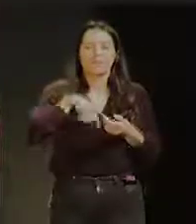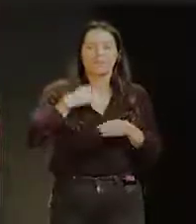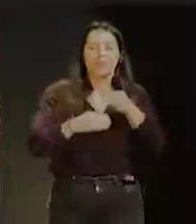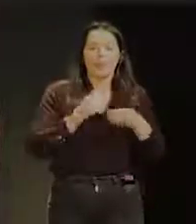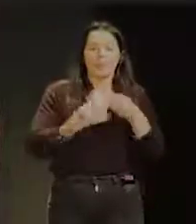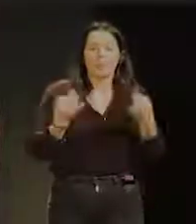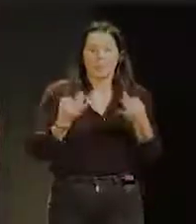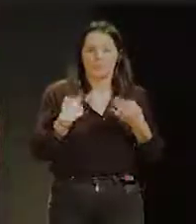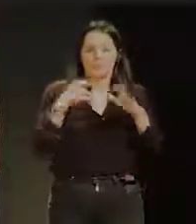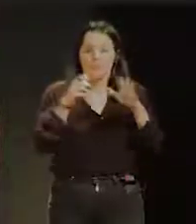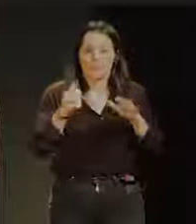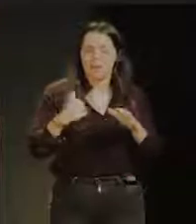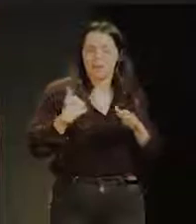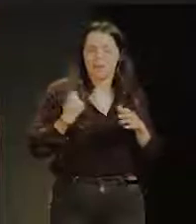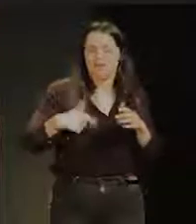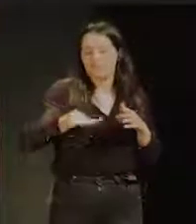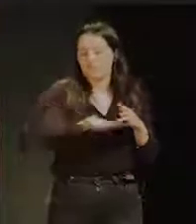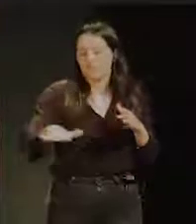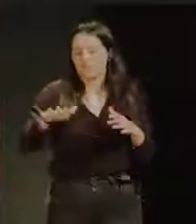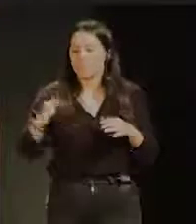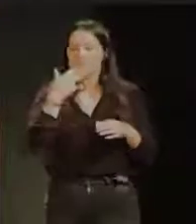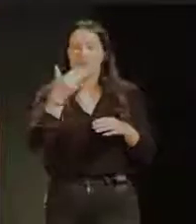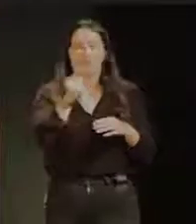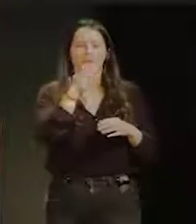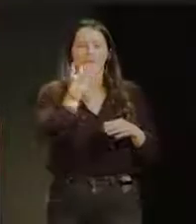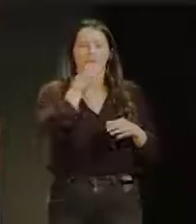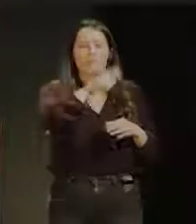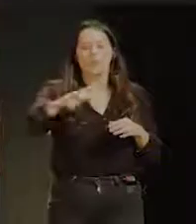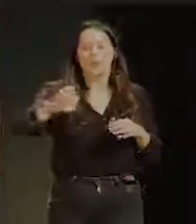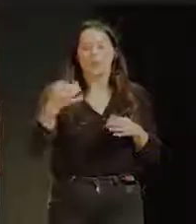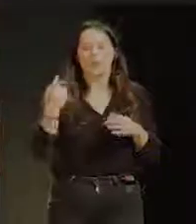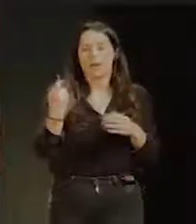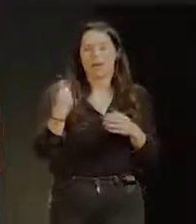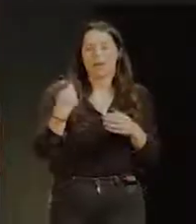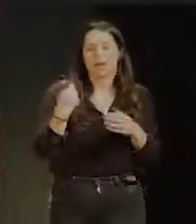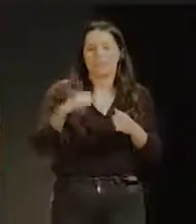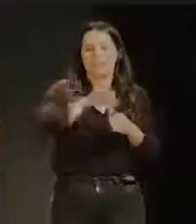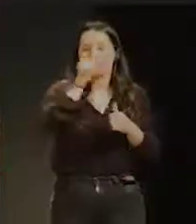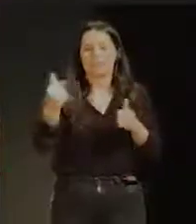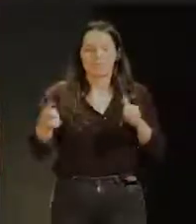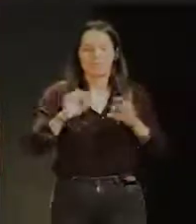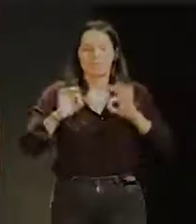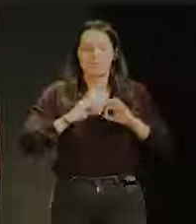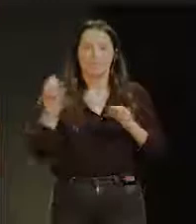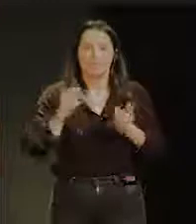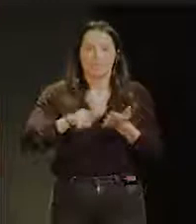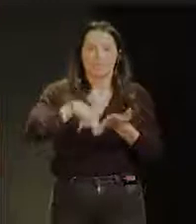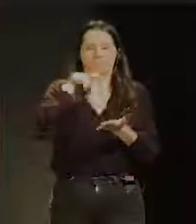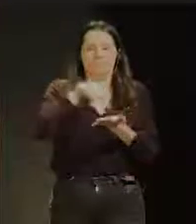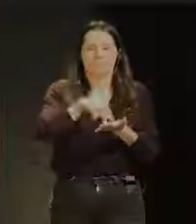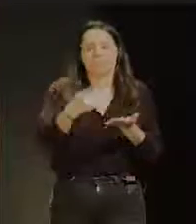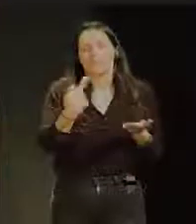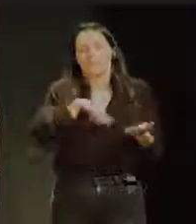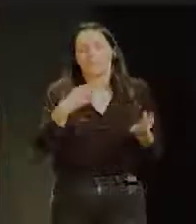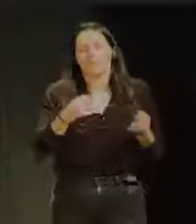es aprovechar al máximo el espacio. Si hay personas que se tienen que levantar durante la actuación y, bueno, hay que esperar